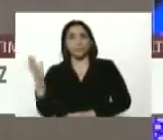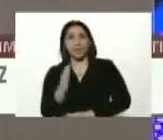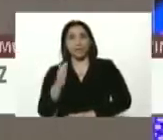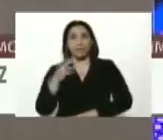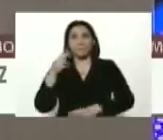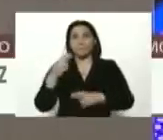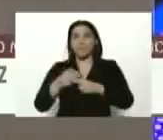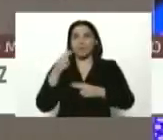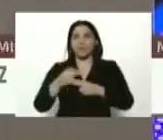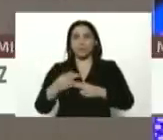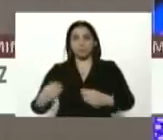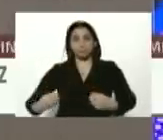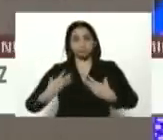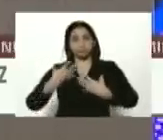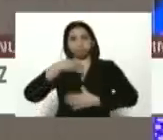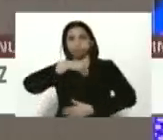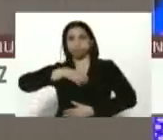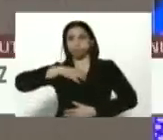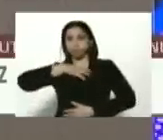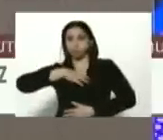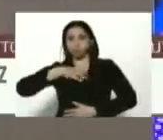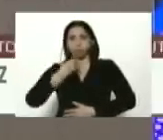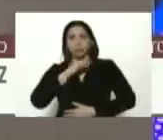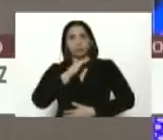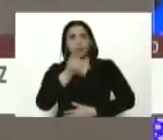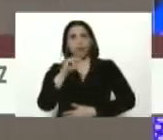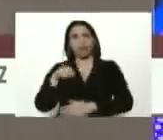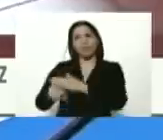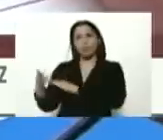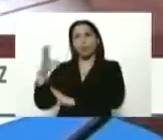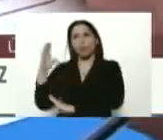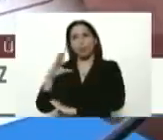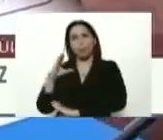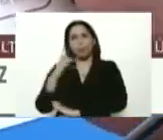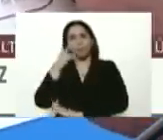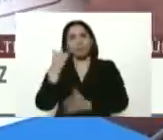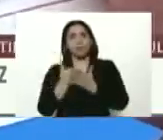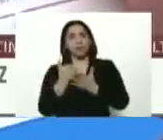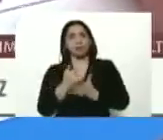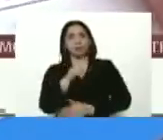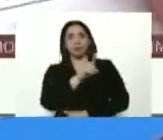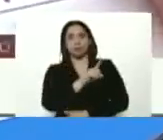contraer la enfermedad que existe en Colombia. Fíjense que de los